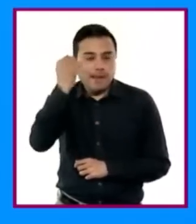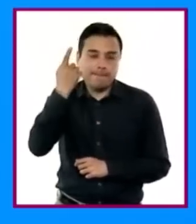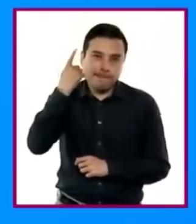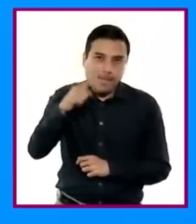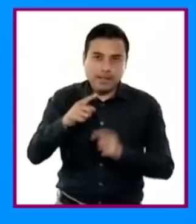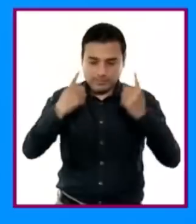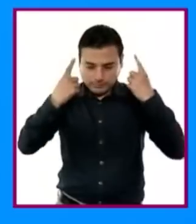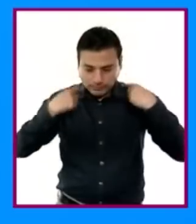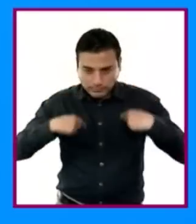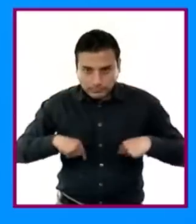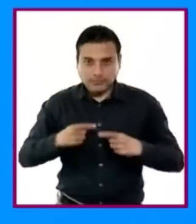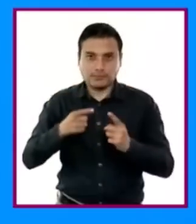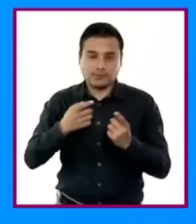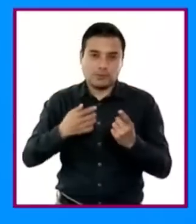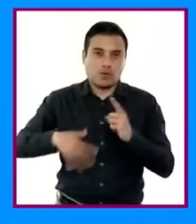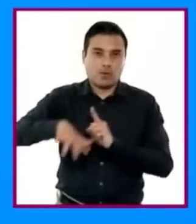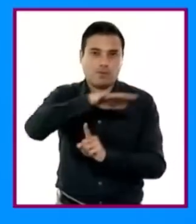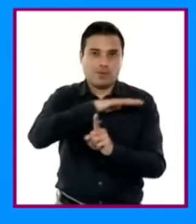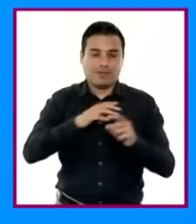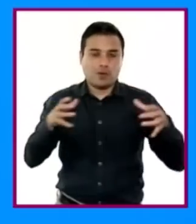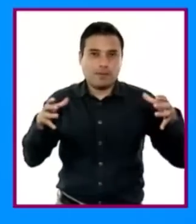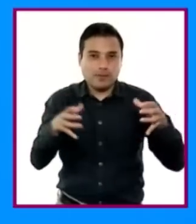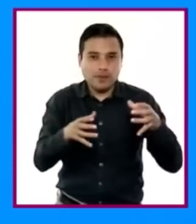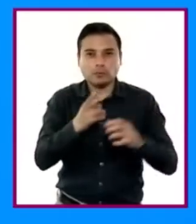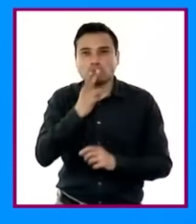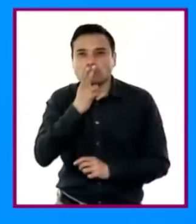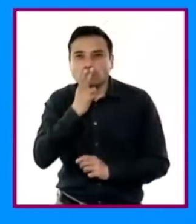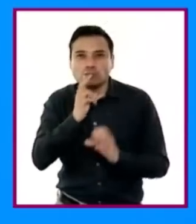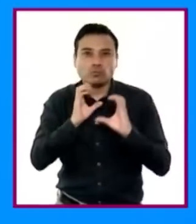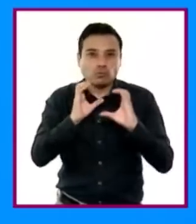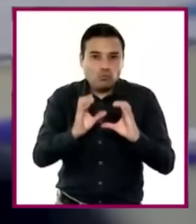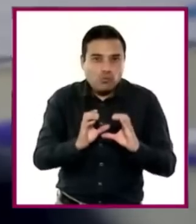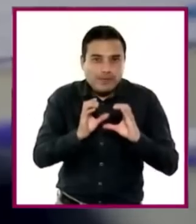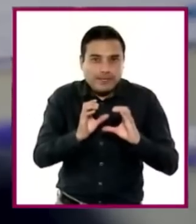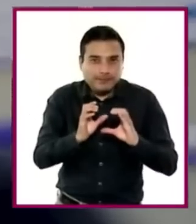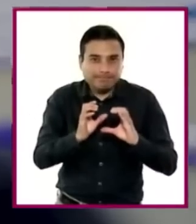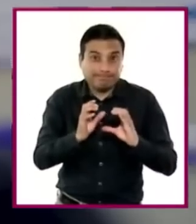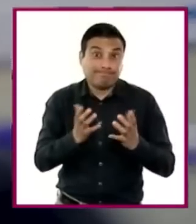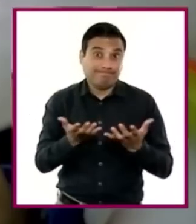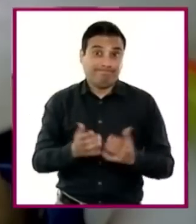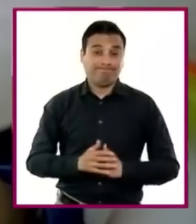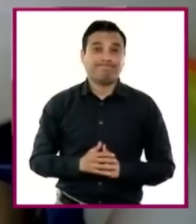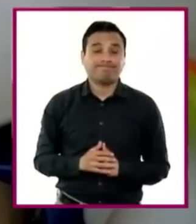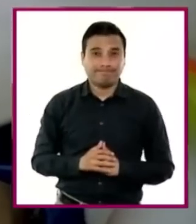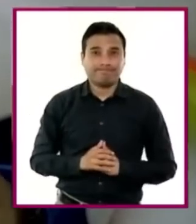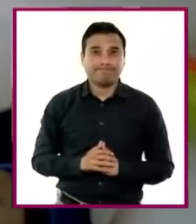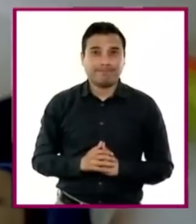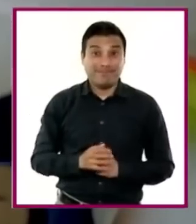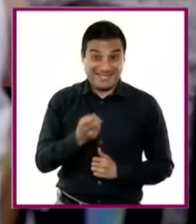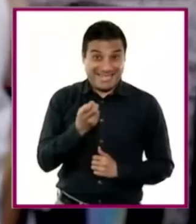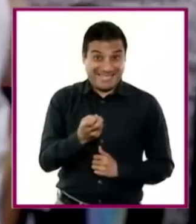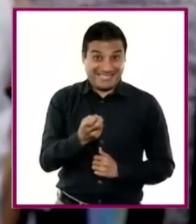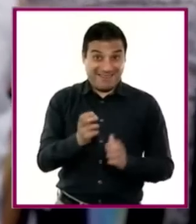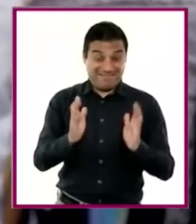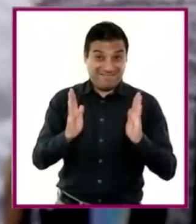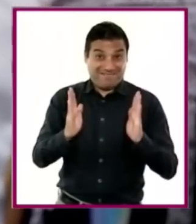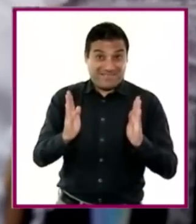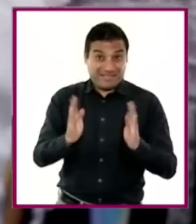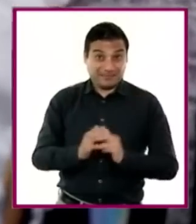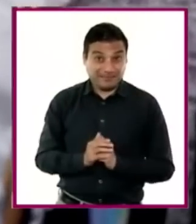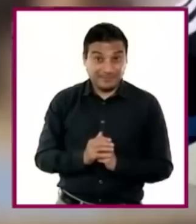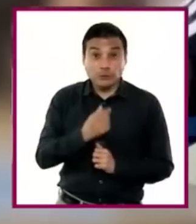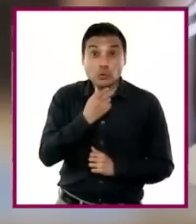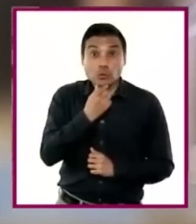comunidad encaminadas al desarrollo sustentable en esta fase niñas